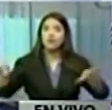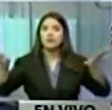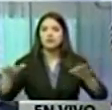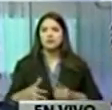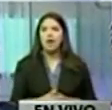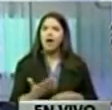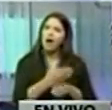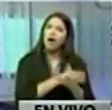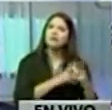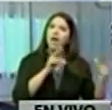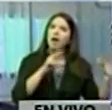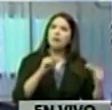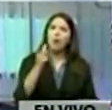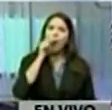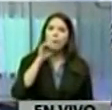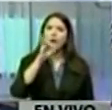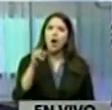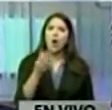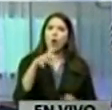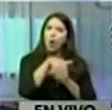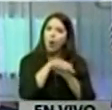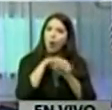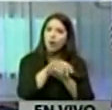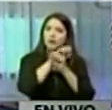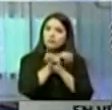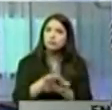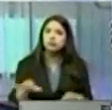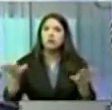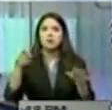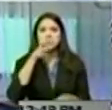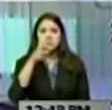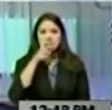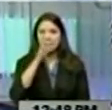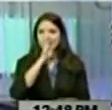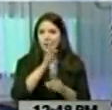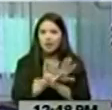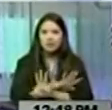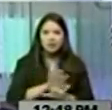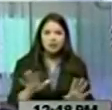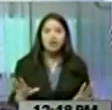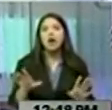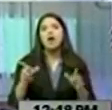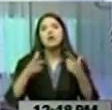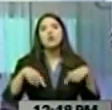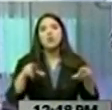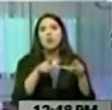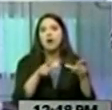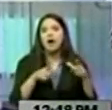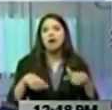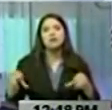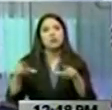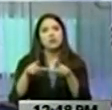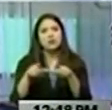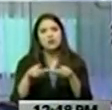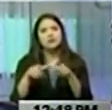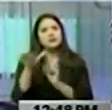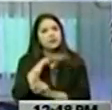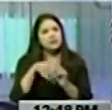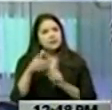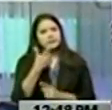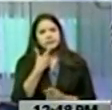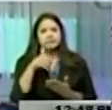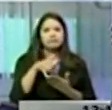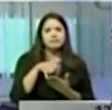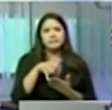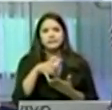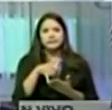minutos hablamos con el alcalde Jorge Rodríguez, también está desplegado, haciendo inspecciones directas en los sitios de condiciones vulnerables